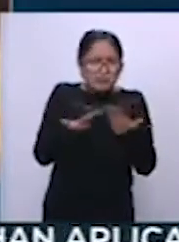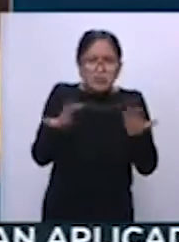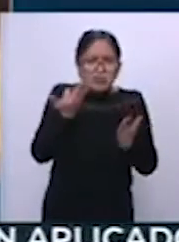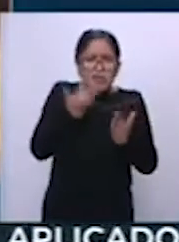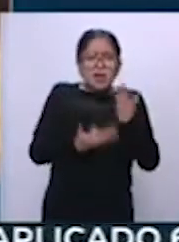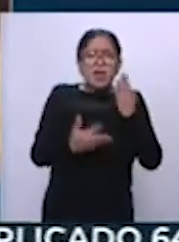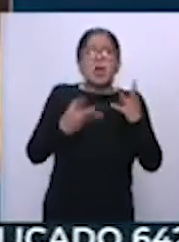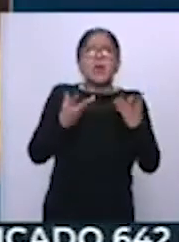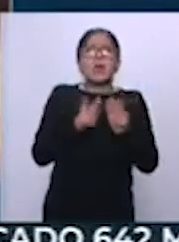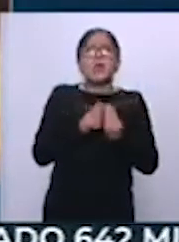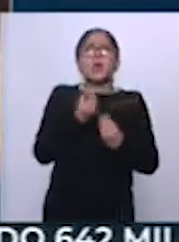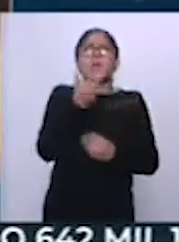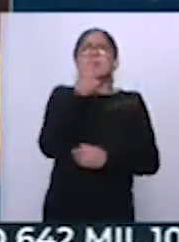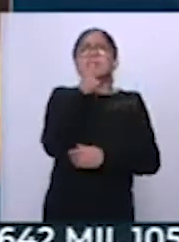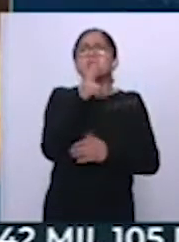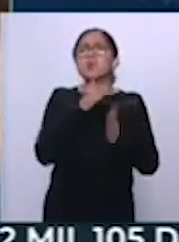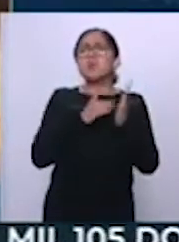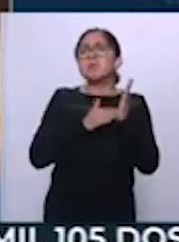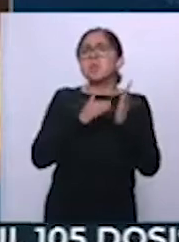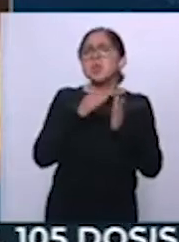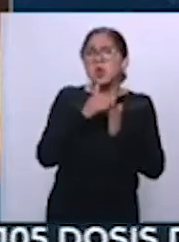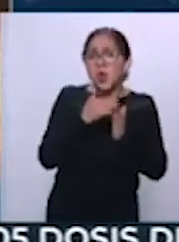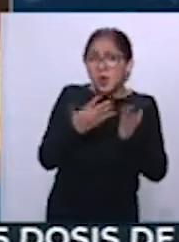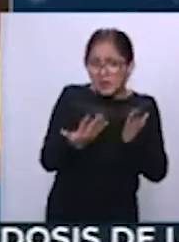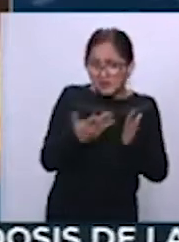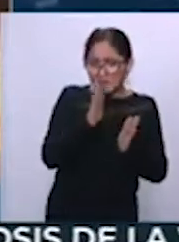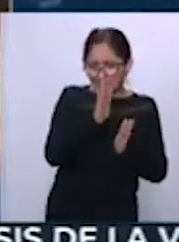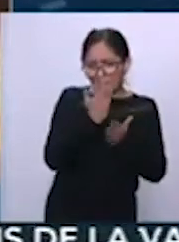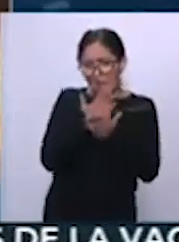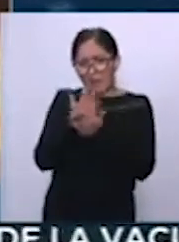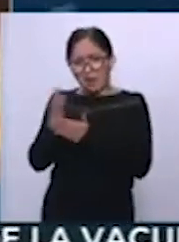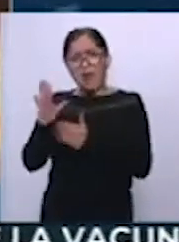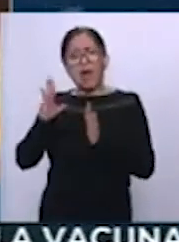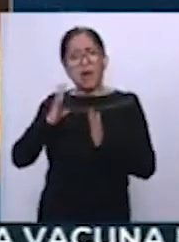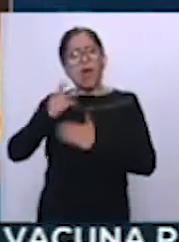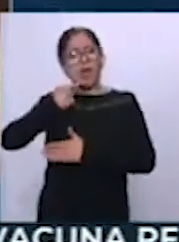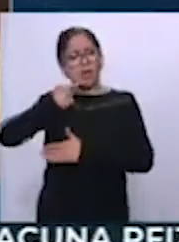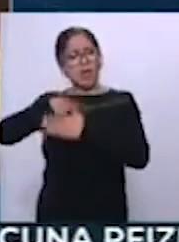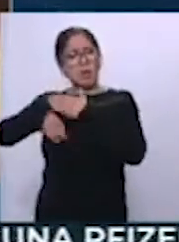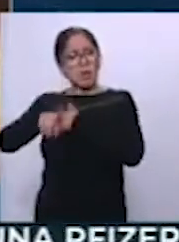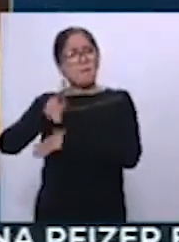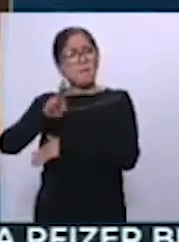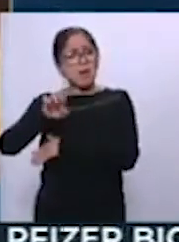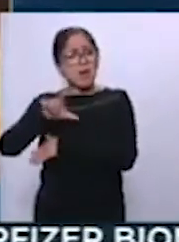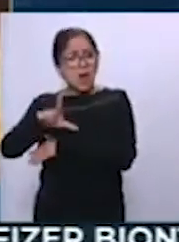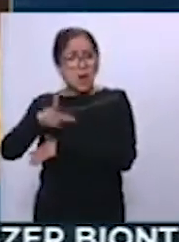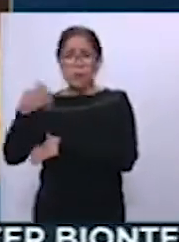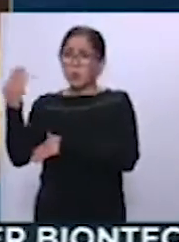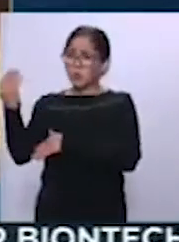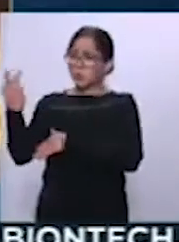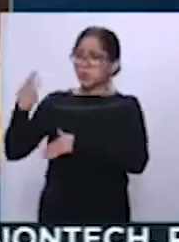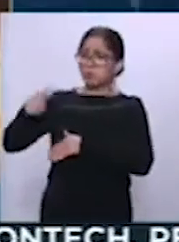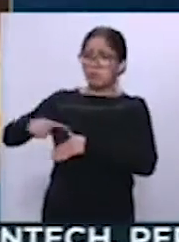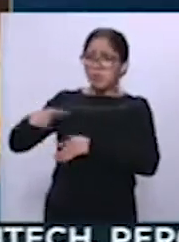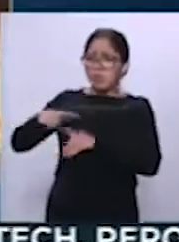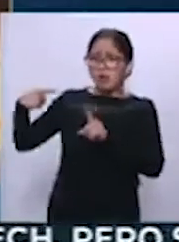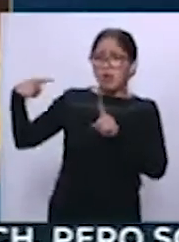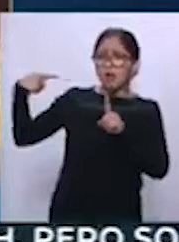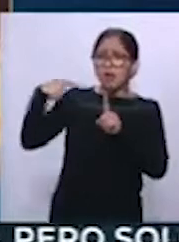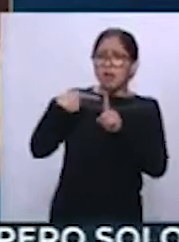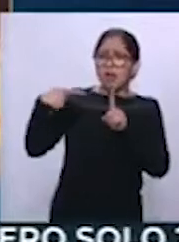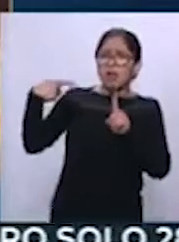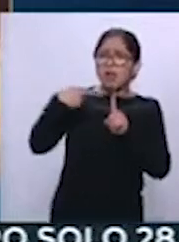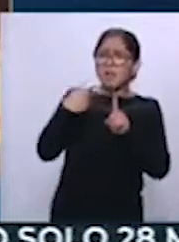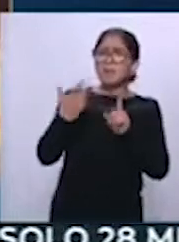millones de pesos, pero hay denuncias penales contra él y hay muchos señalamientos. No solo